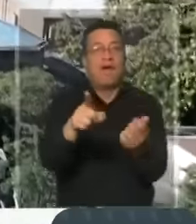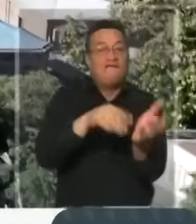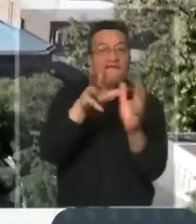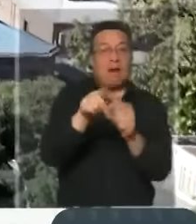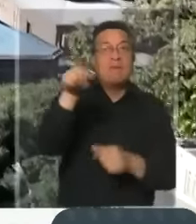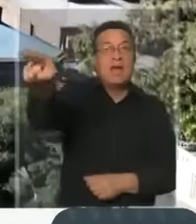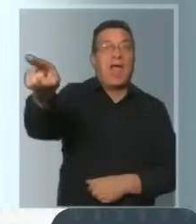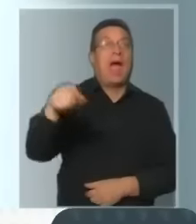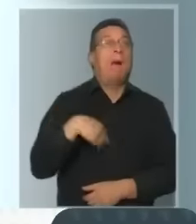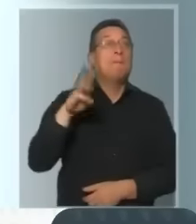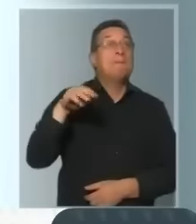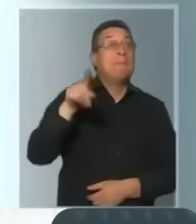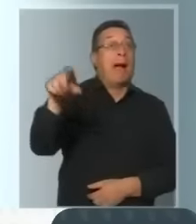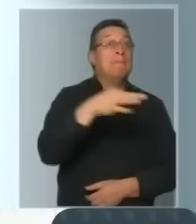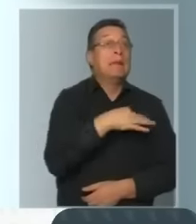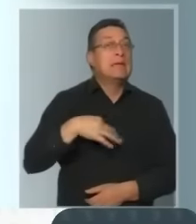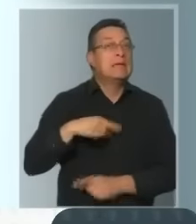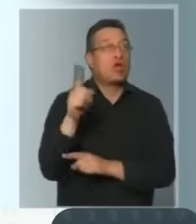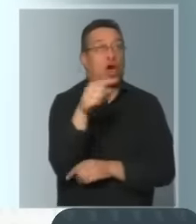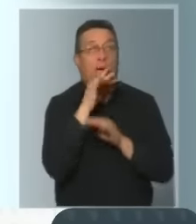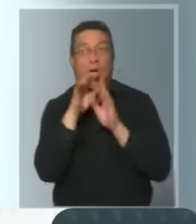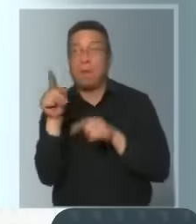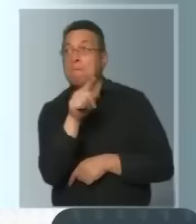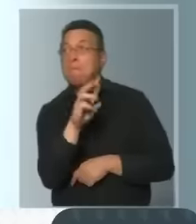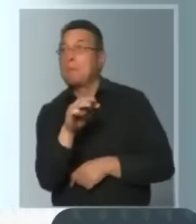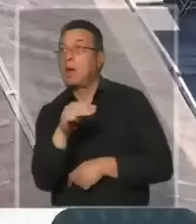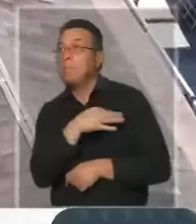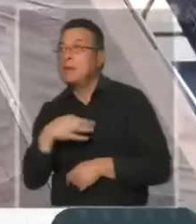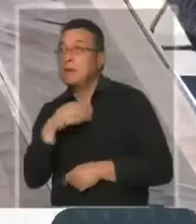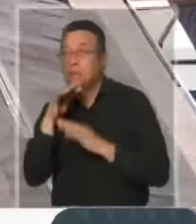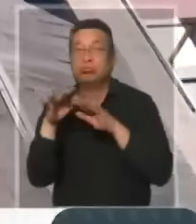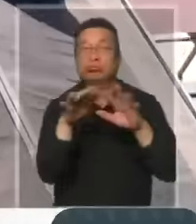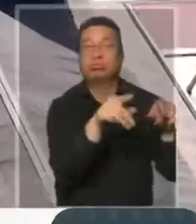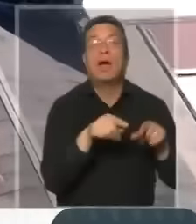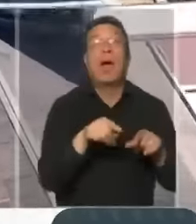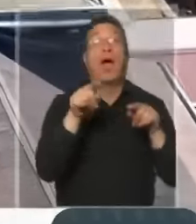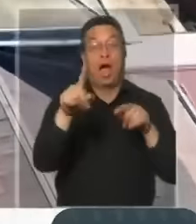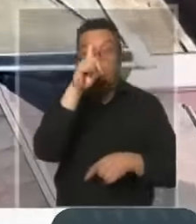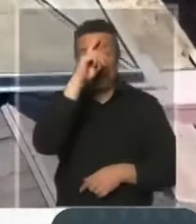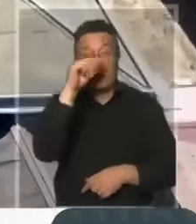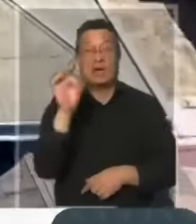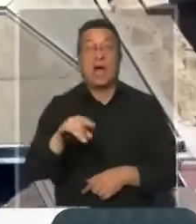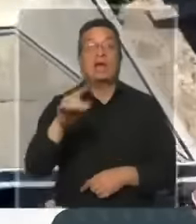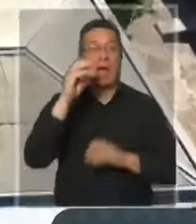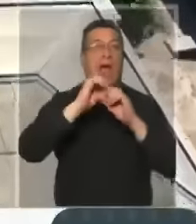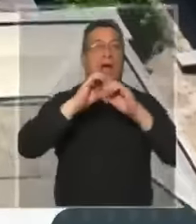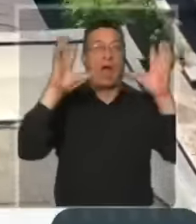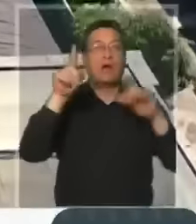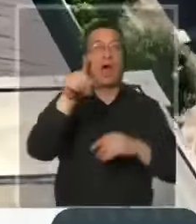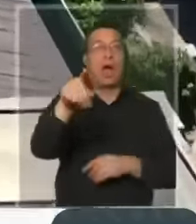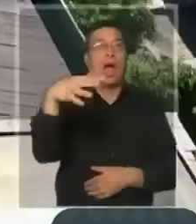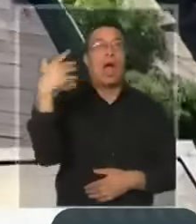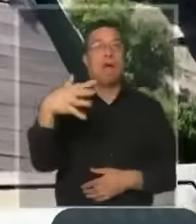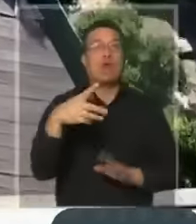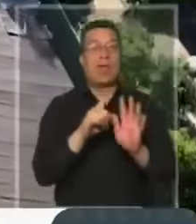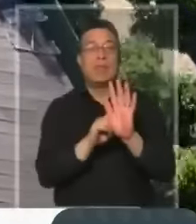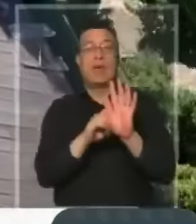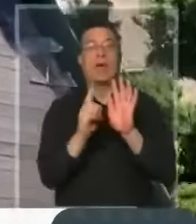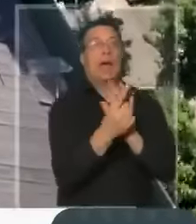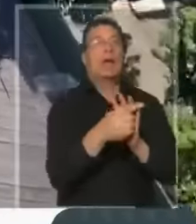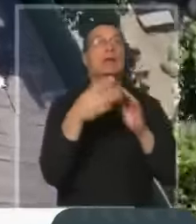la máxima autoridad en salud. Y con el paso de las horas, indican fuentes del hospital, quedó todavía más claro qué tipo de priorización se